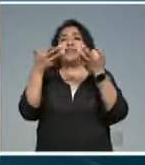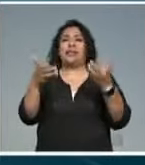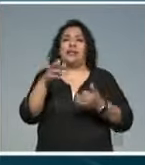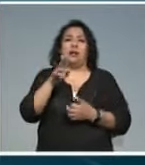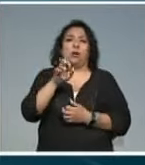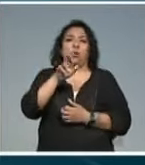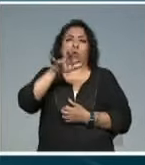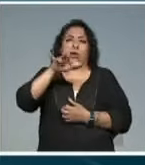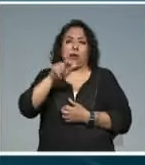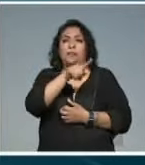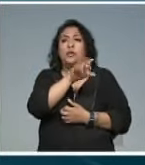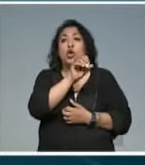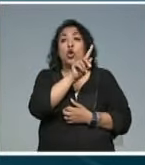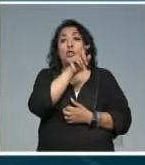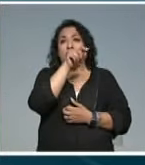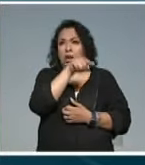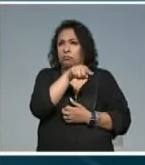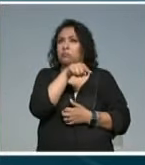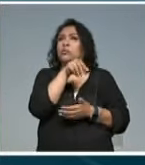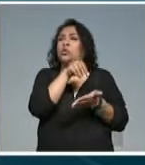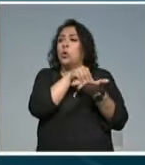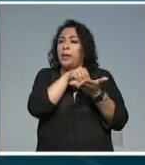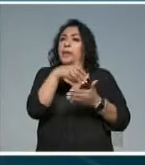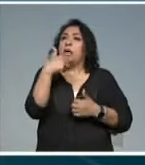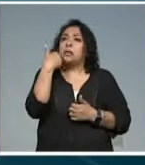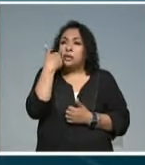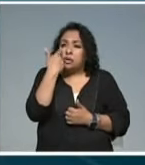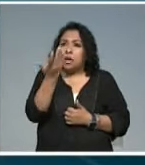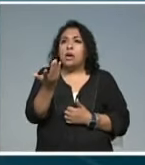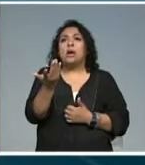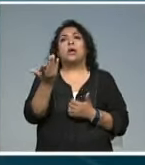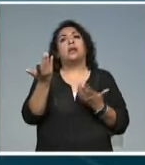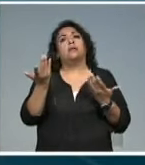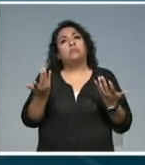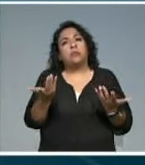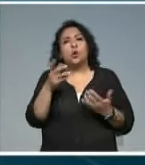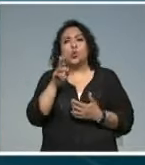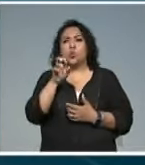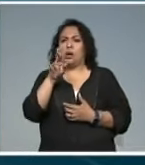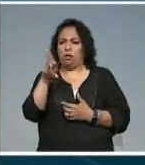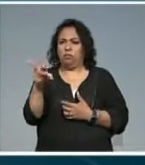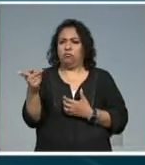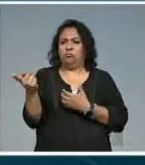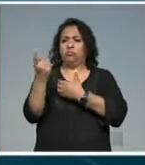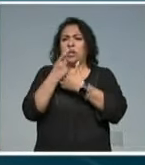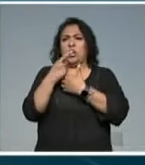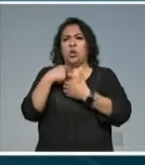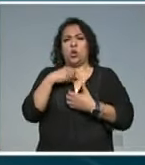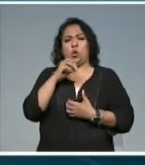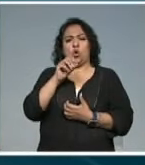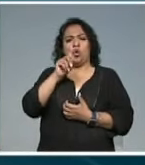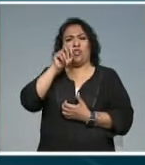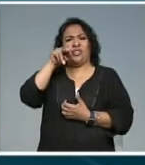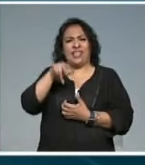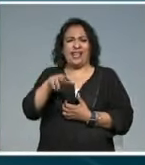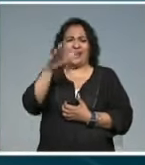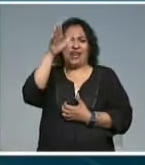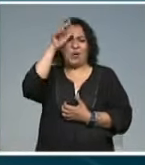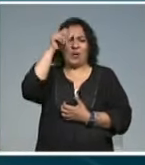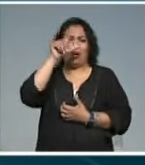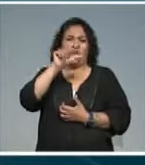Ucrania. Y mientras la OTAN sigue teniendo la intención de considerar a Ucrania como parte de la Organización del Tratado del Atlántico